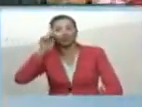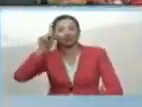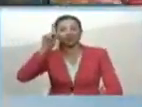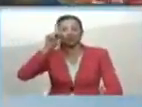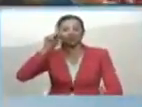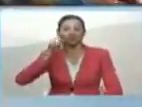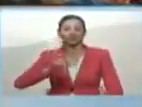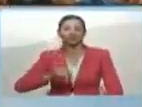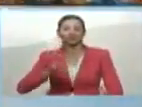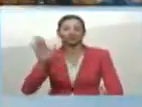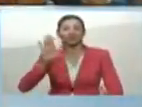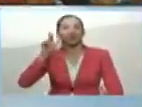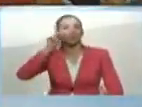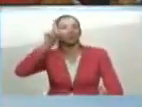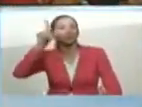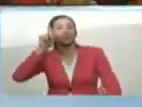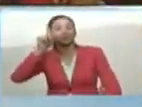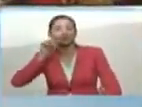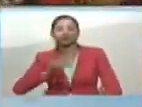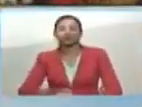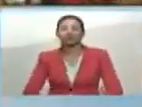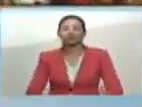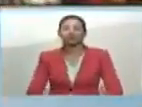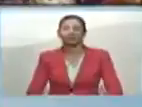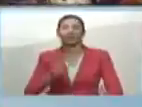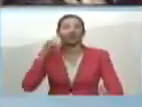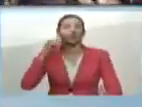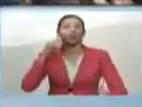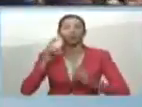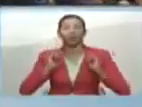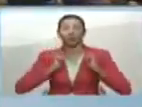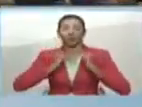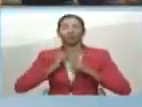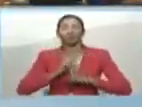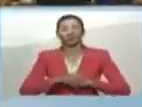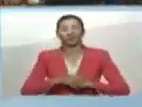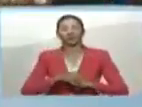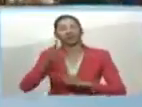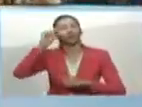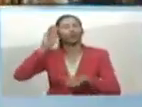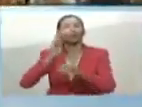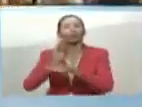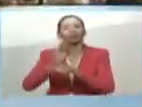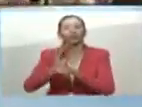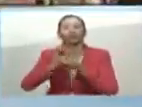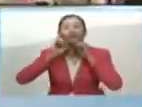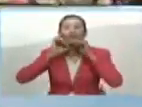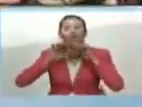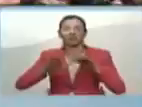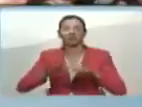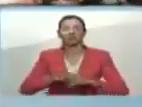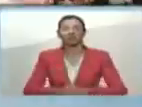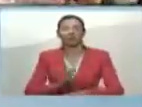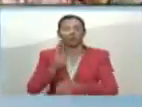Escarrá, al profesor Aristóbulo. Gracias, que Dios los bendiga, los proteja y los cuide.